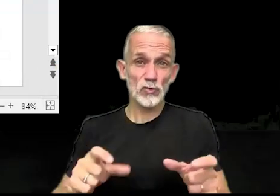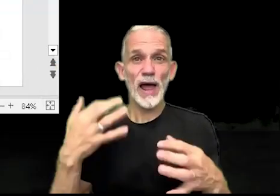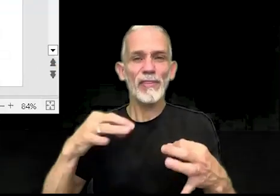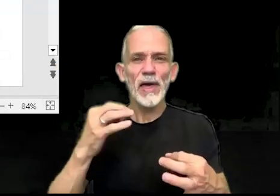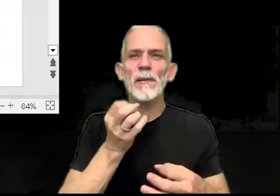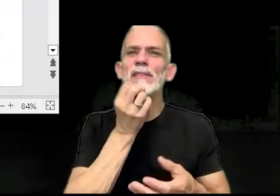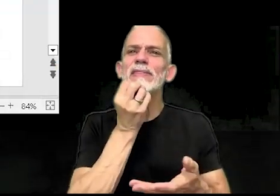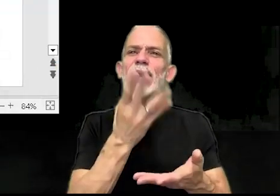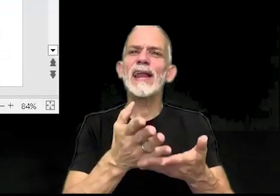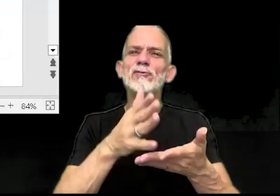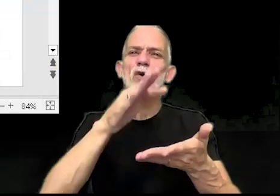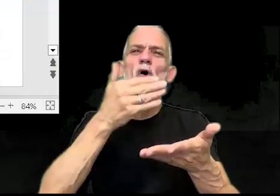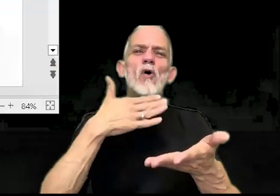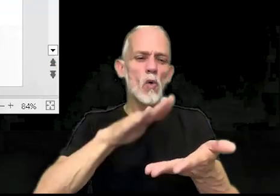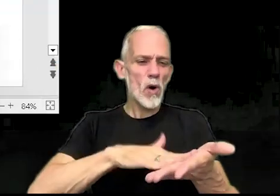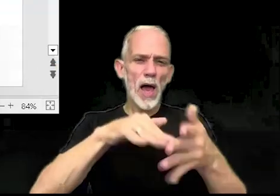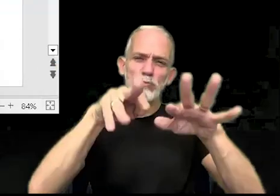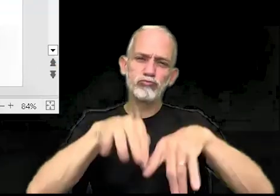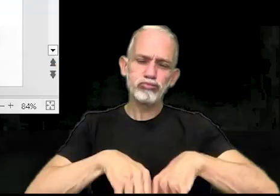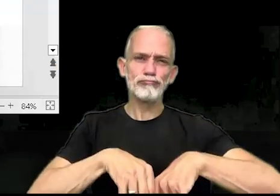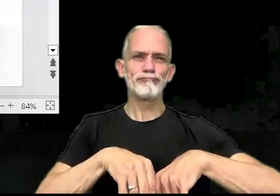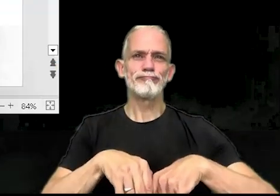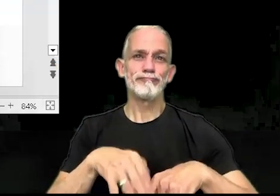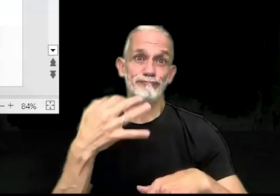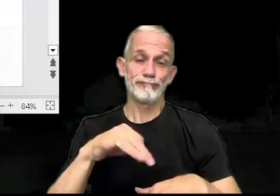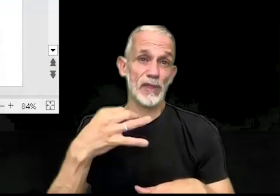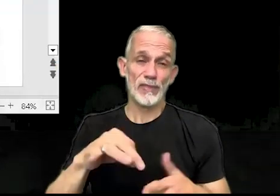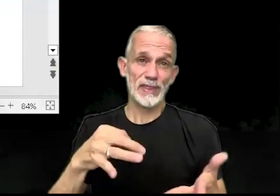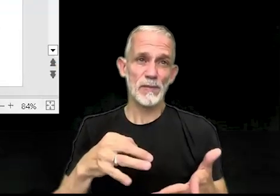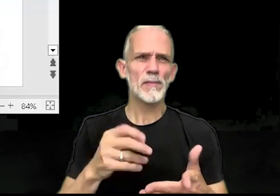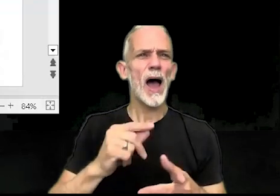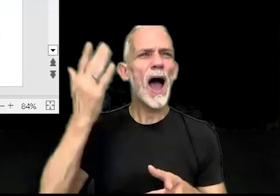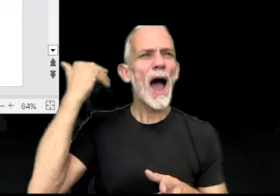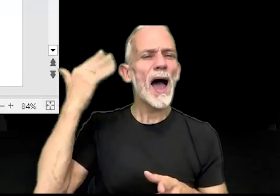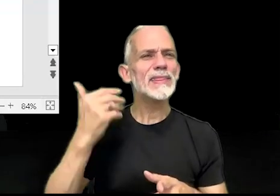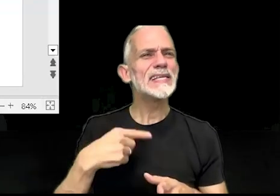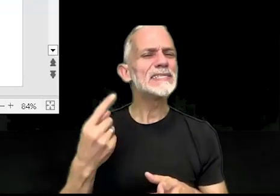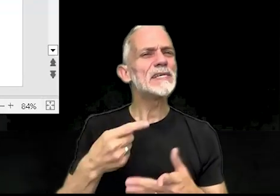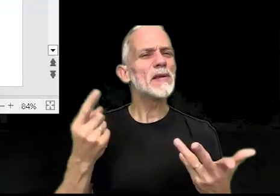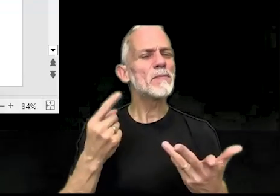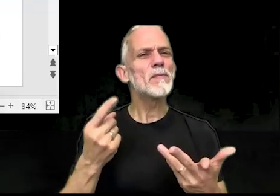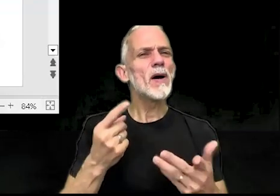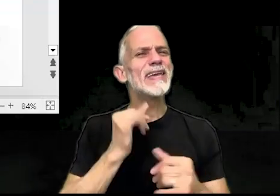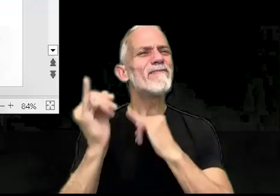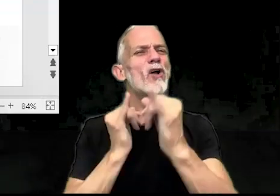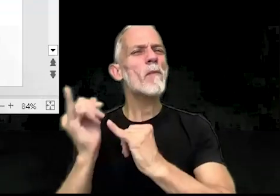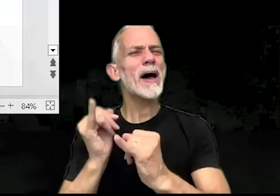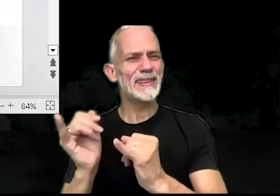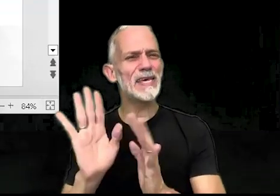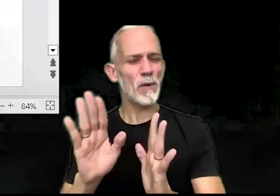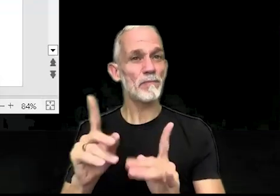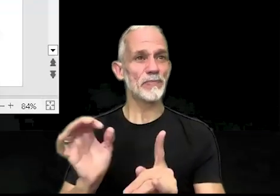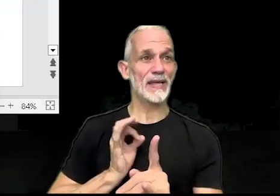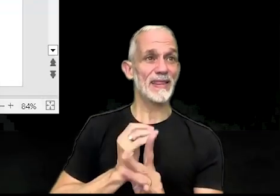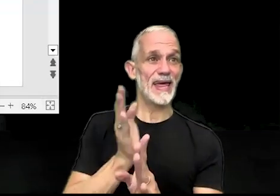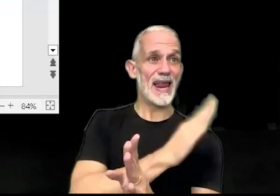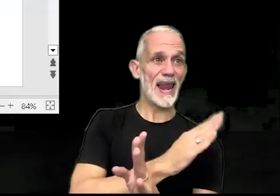su declaración jurada y que originalmente hacía la declaración informativa, desde el